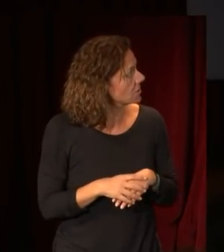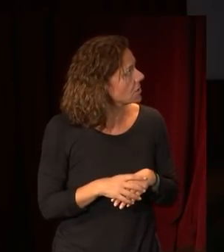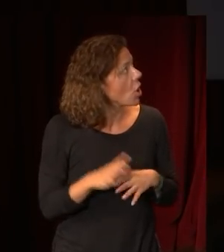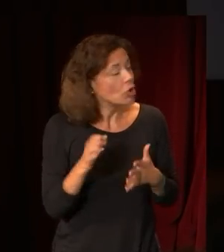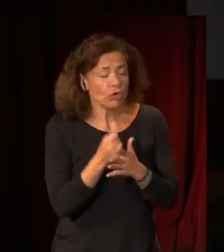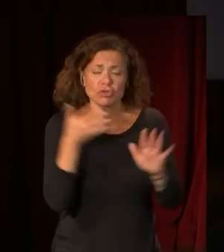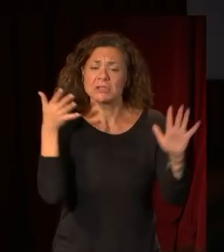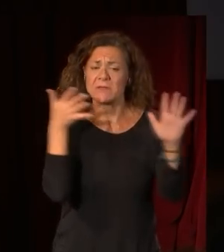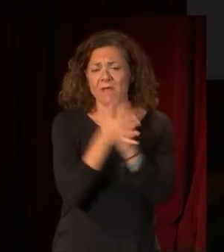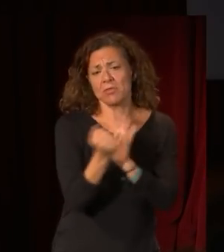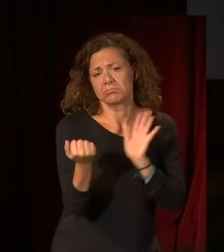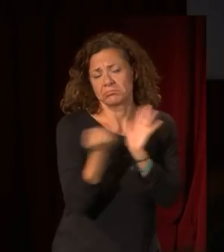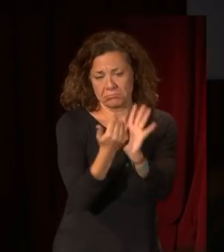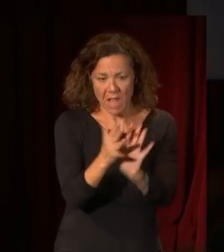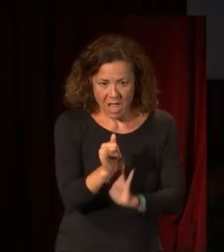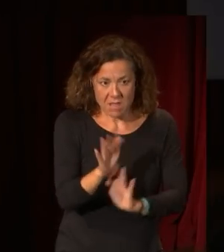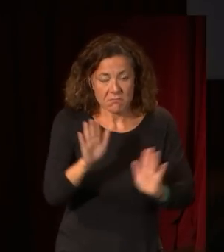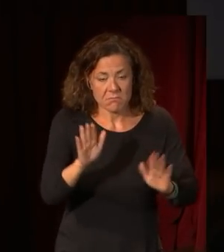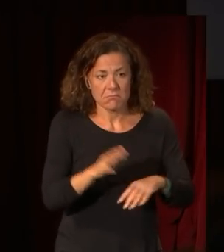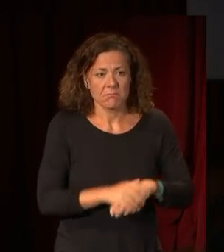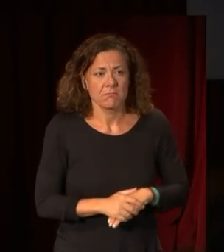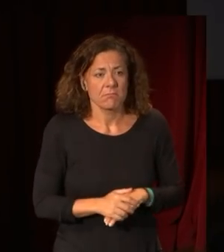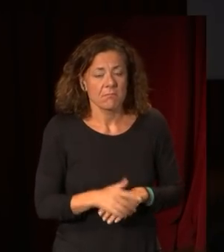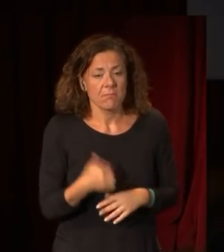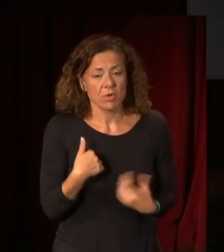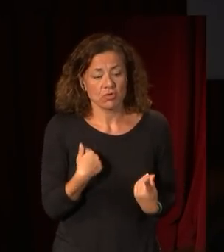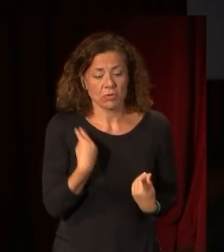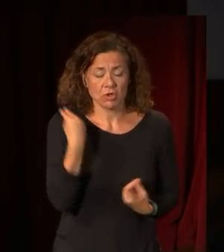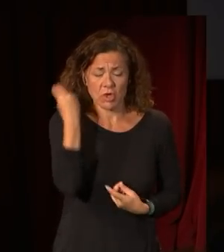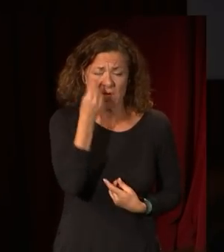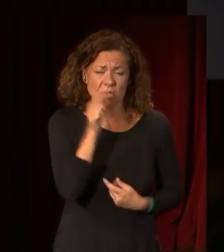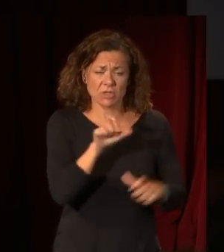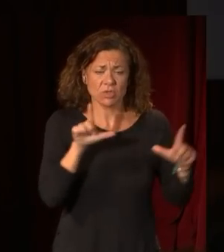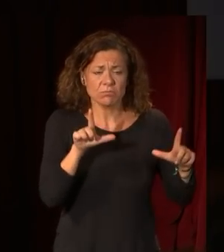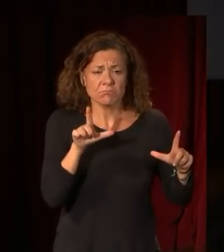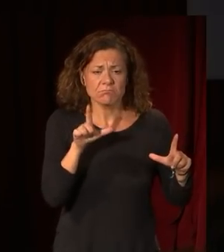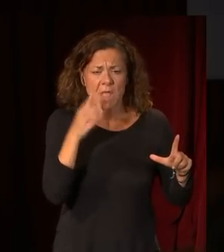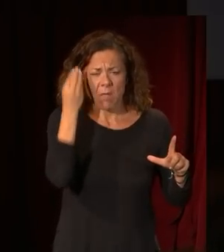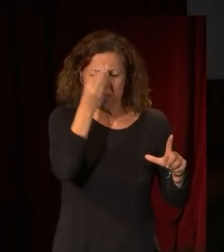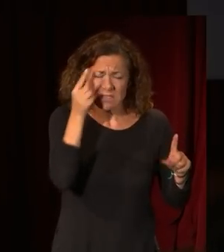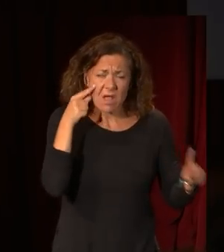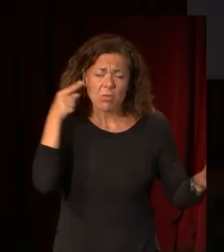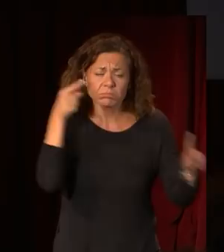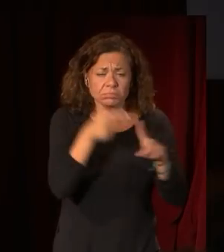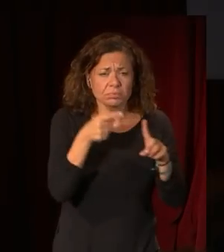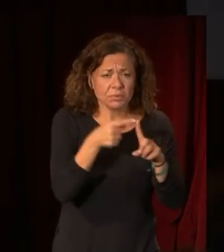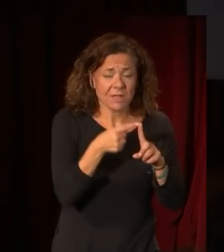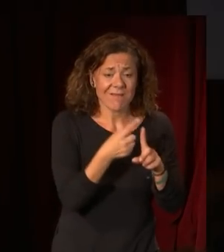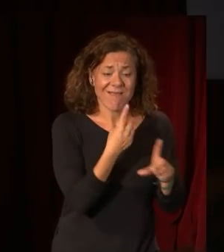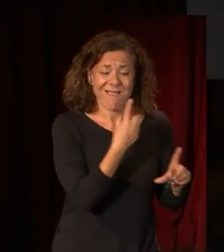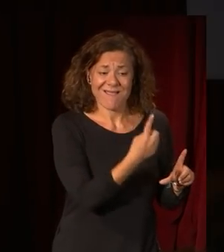tener un significado simbólico si se quiere pero entiendo que esta obra es una obra pensada para que cada